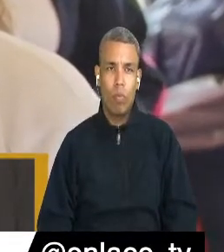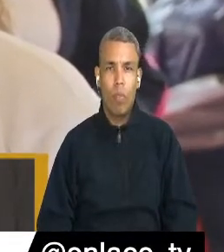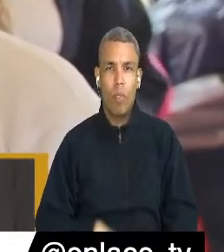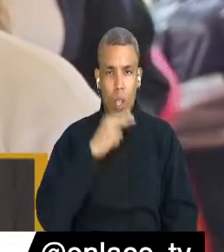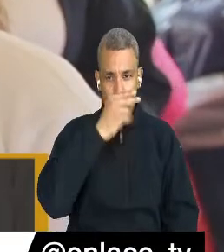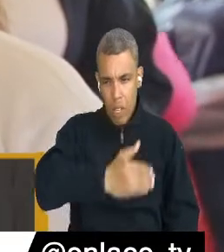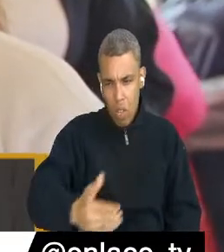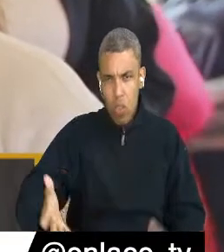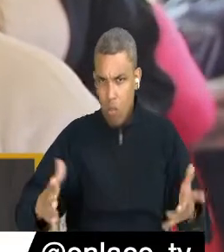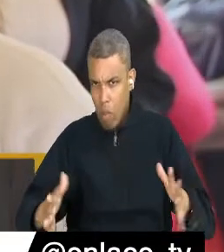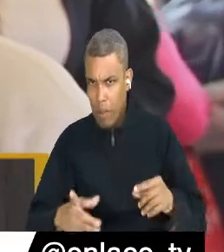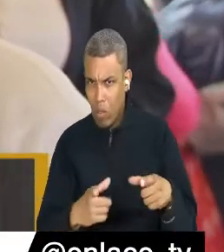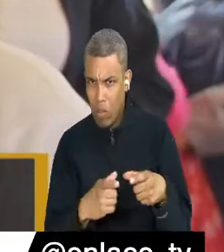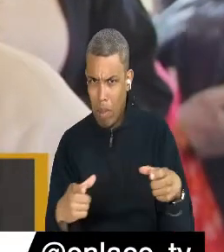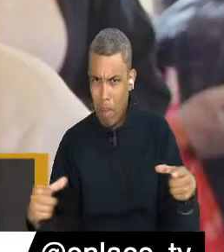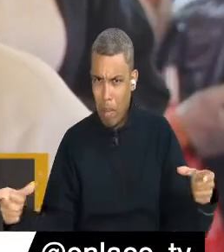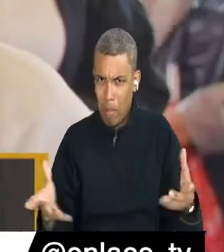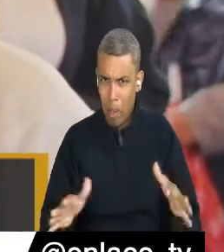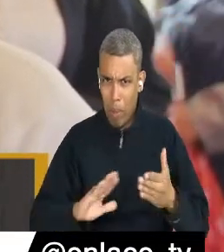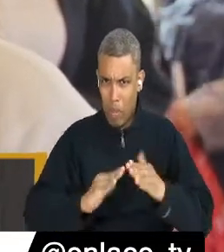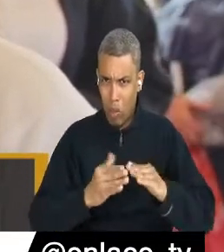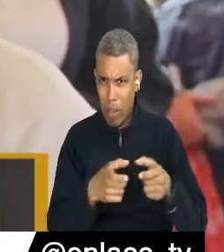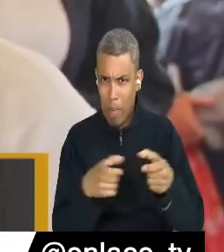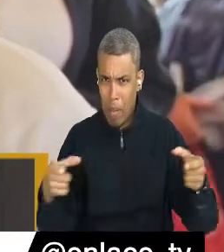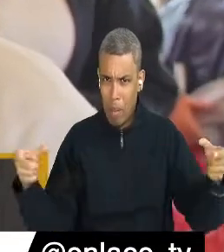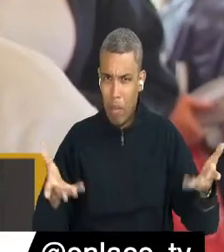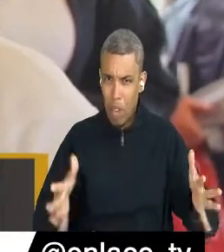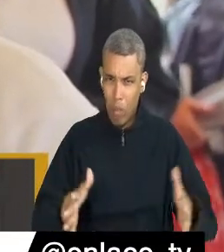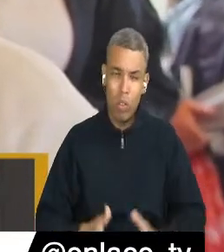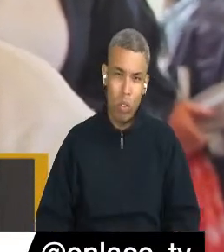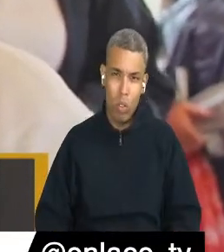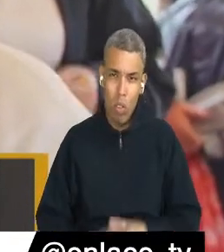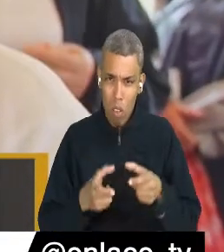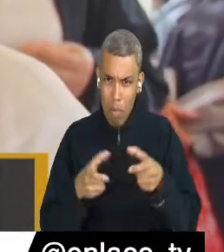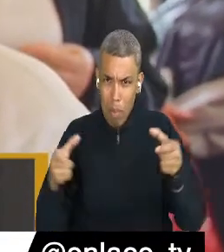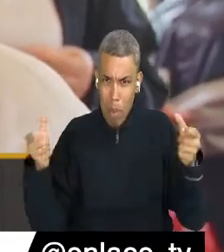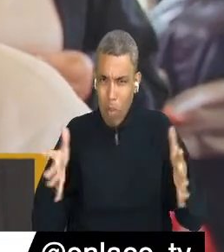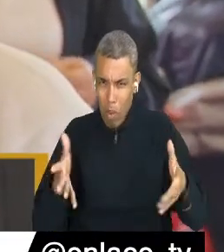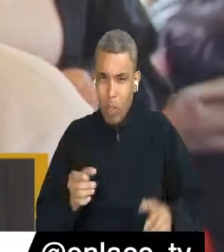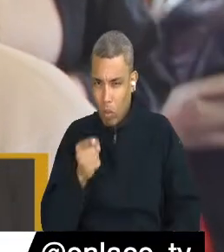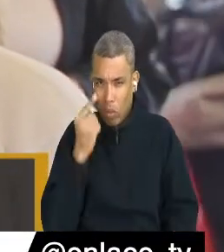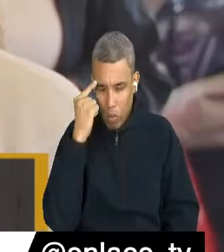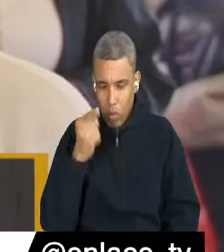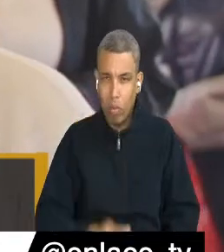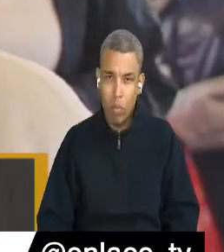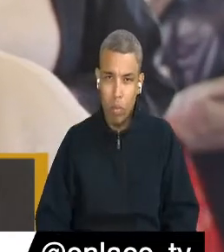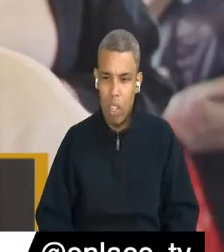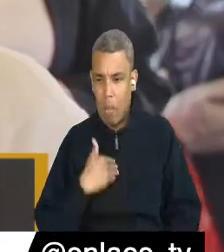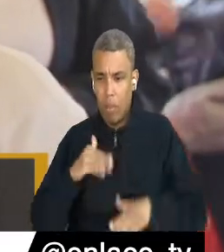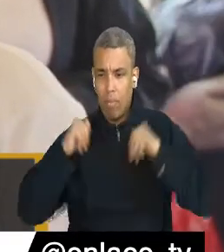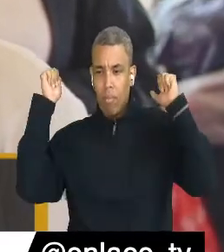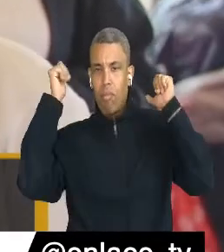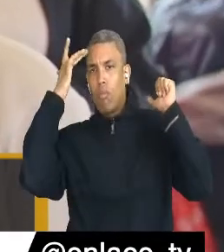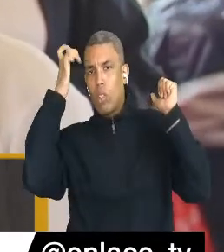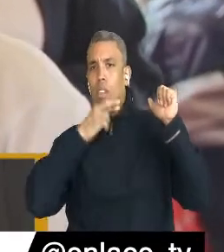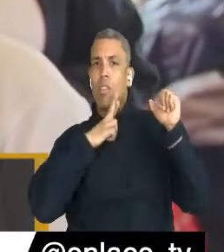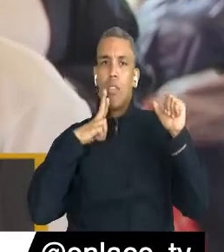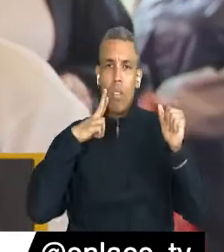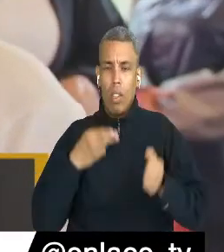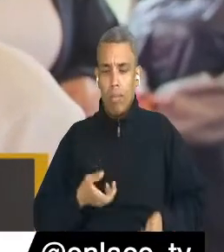ustedes calculado que en esos momentos están afectados también porque ustedes no los han podido recibir por la misma